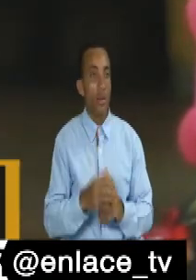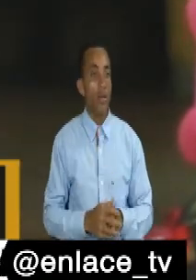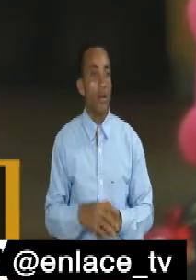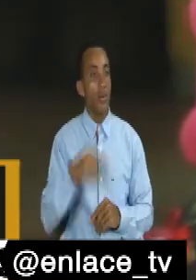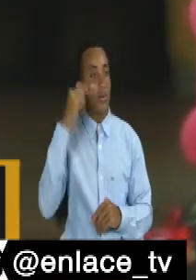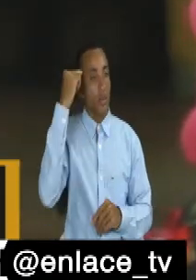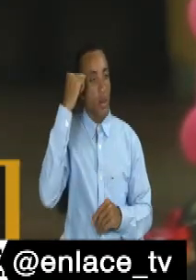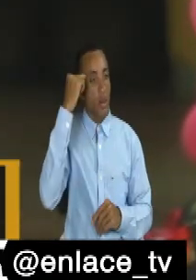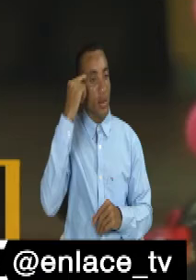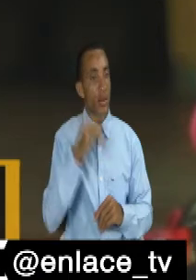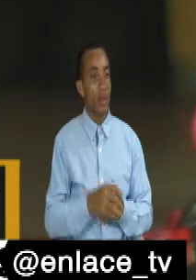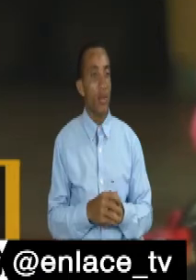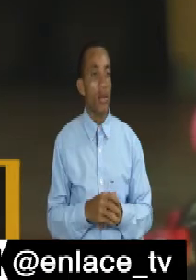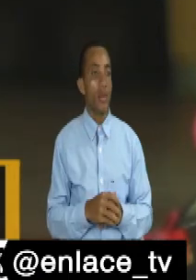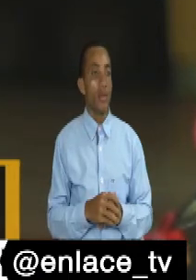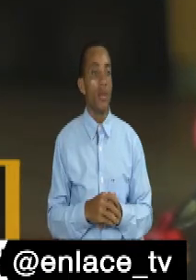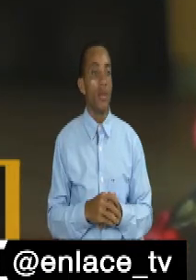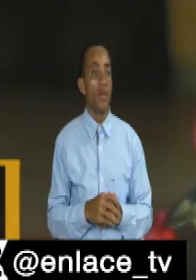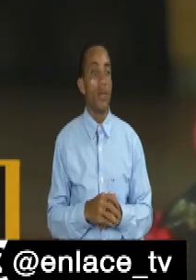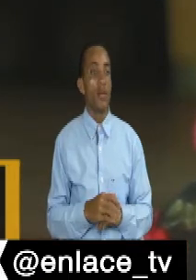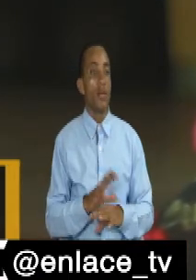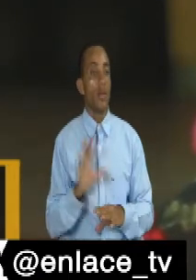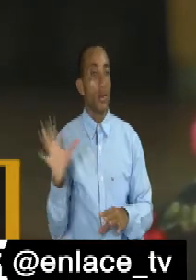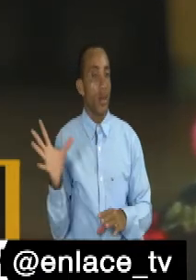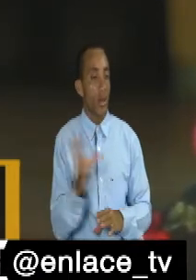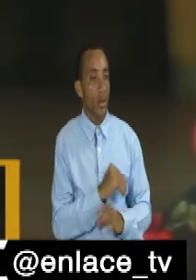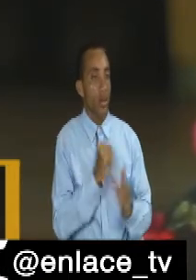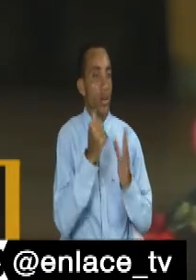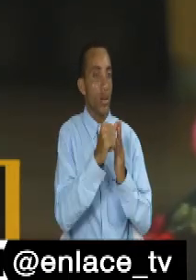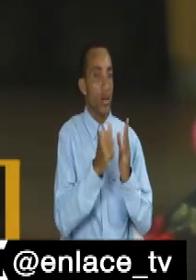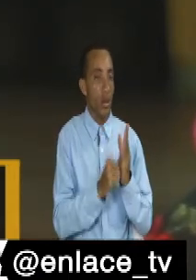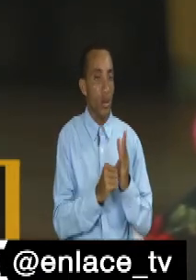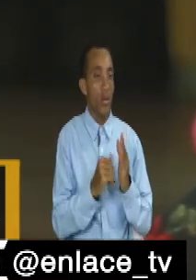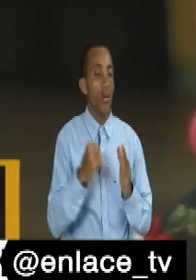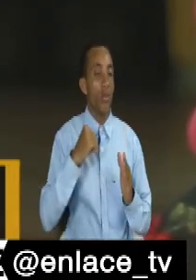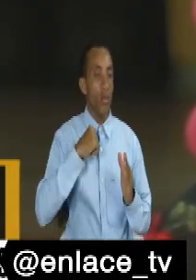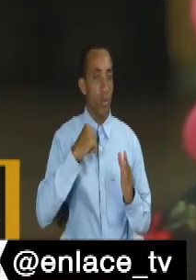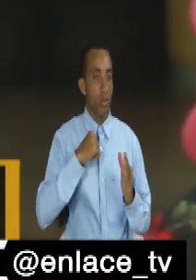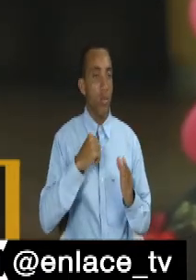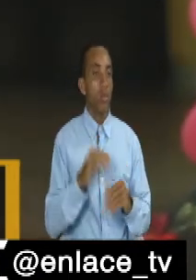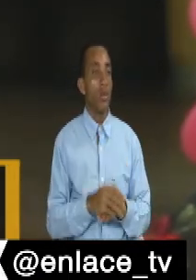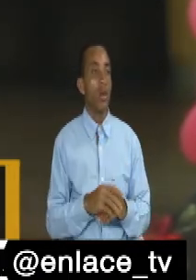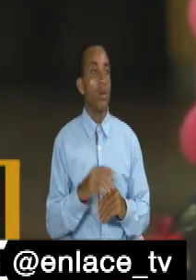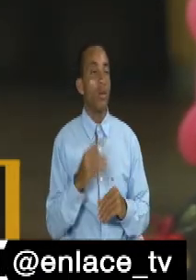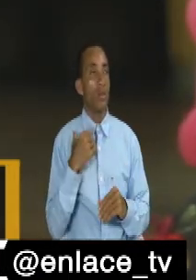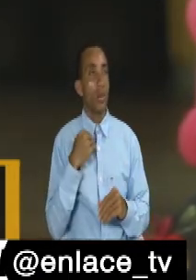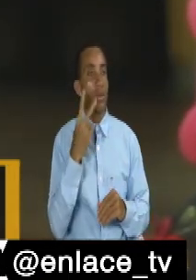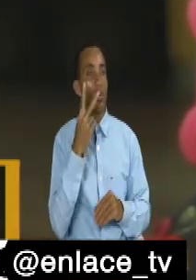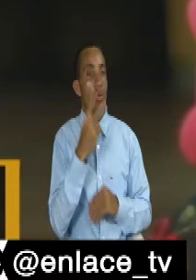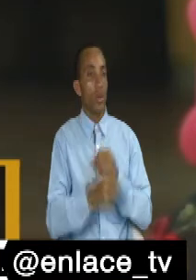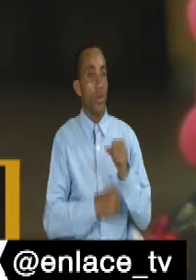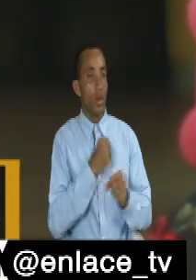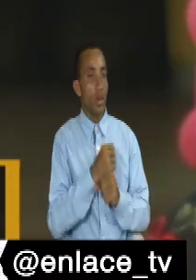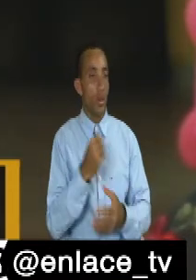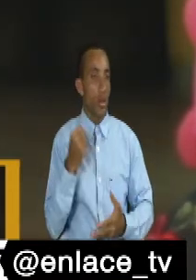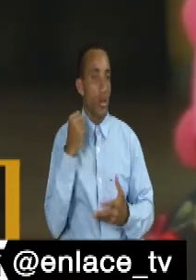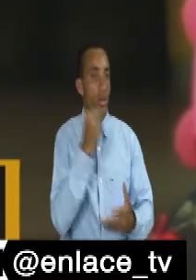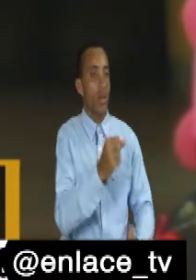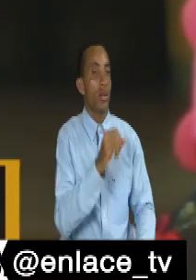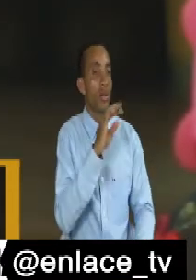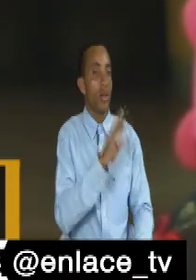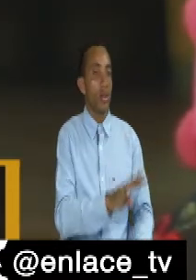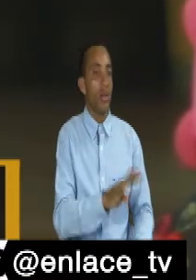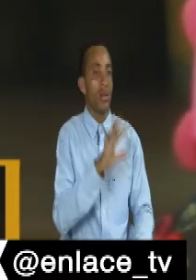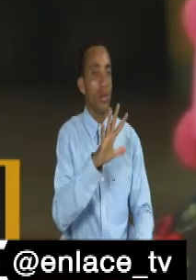Pero en cifras, en todos los programas que tenemos, podemos decir que en los últimos dos años hemos invertido 450 mil